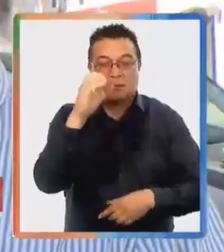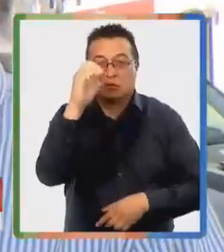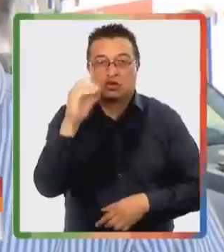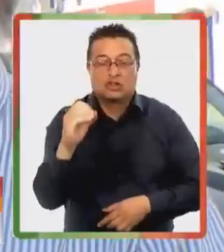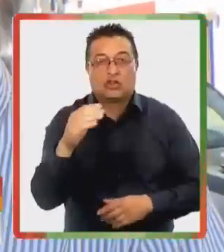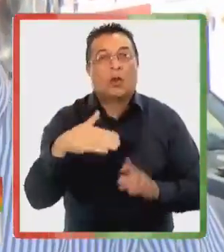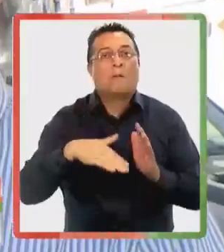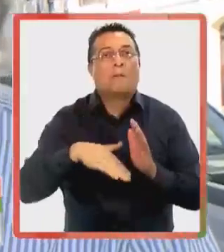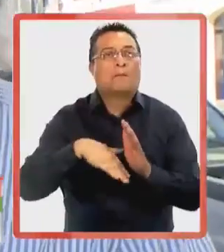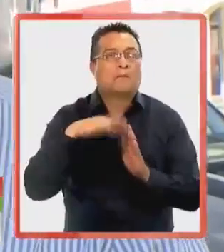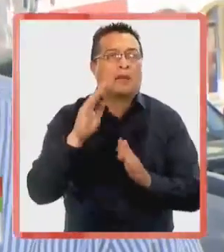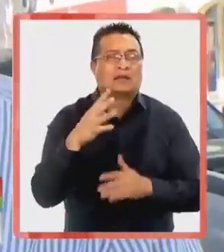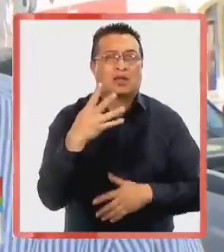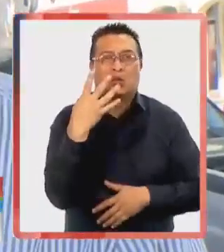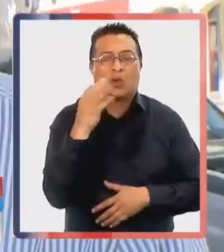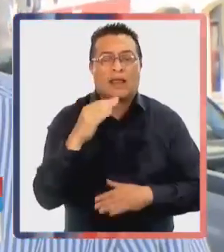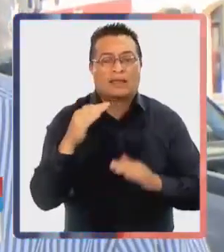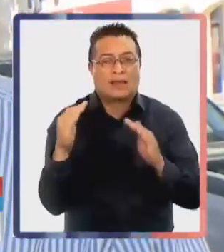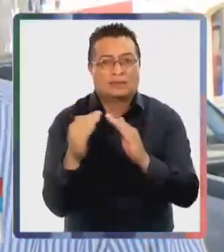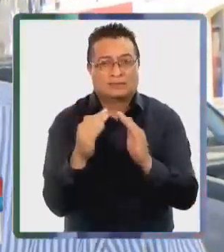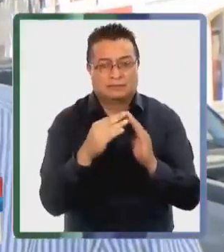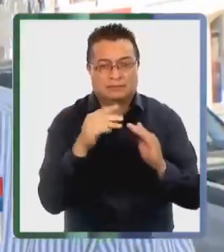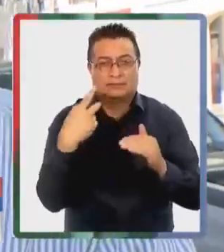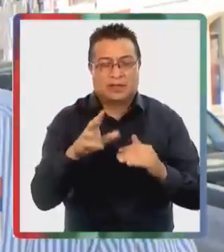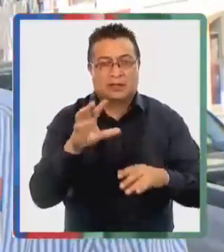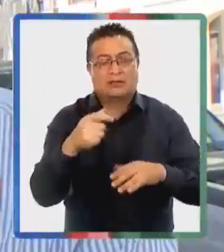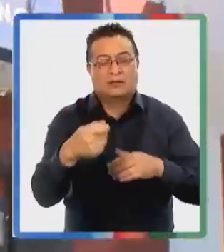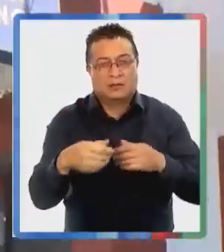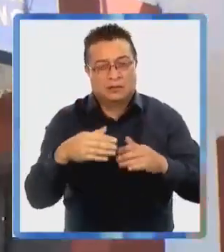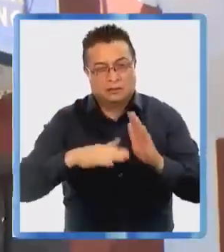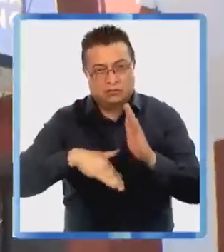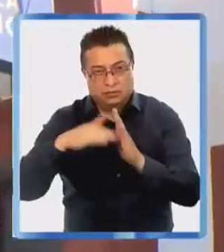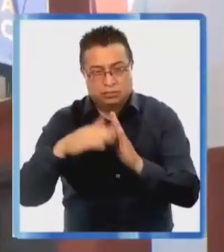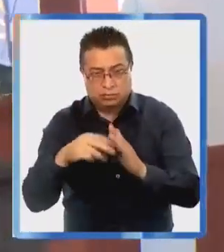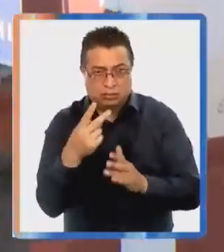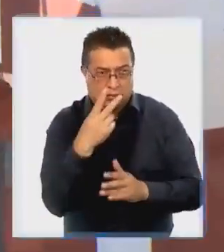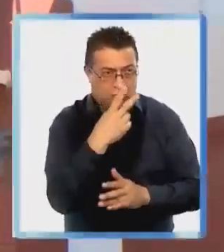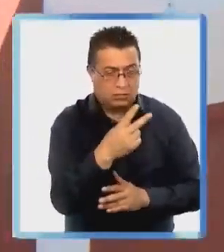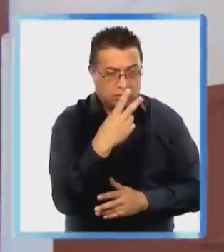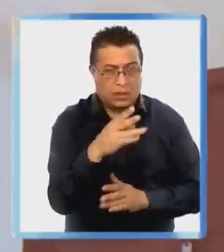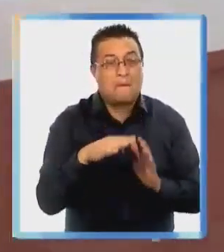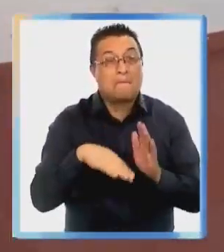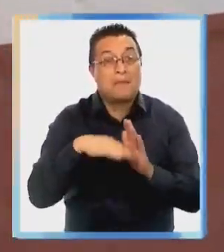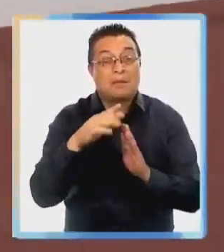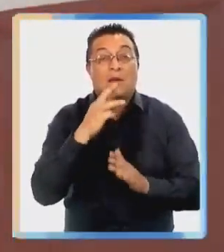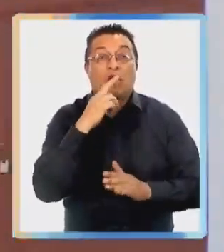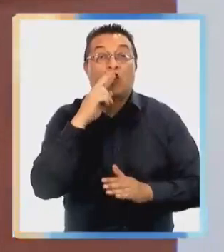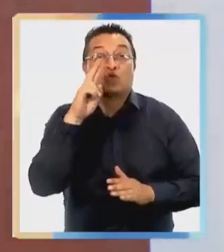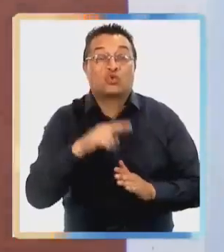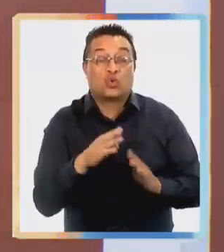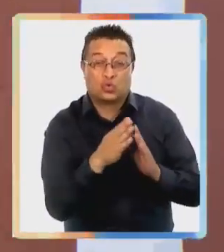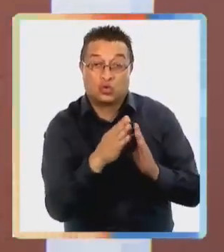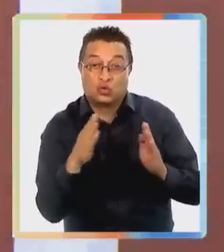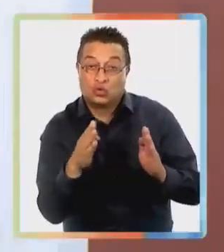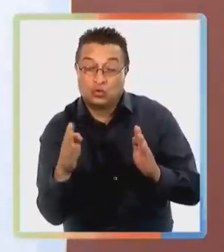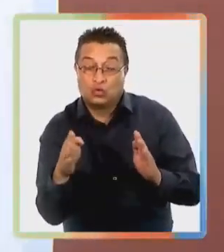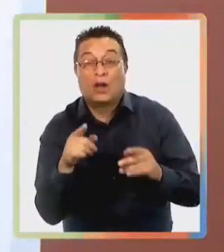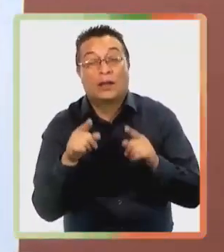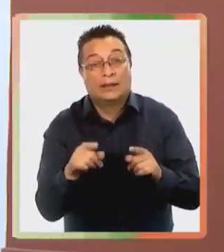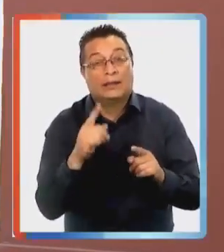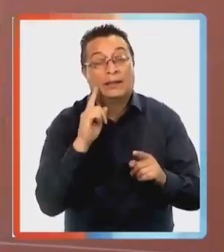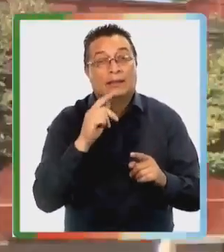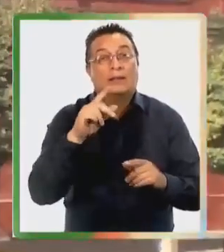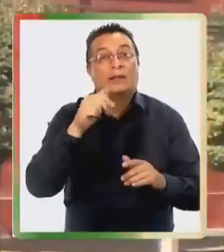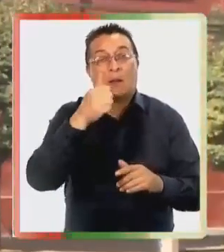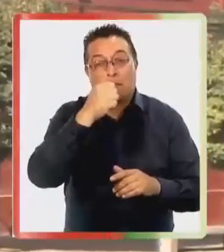más de 40 propiedades que están a la vista, mayoritariamente el lado sur, y con el sector privado,